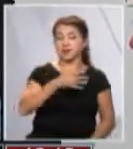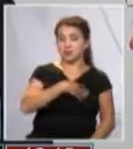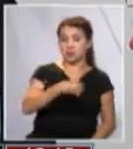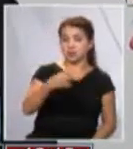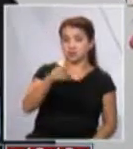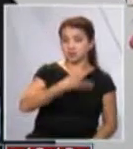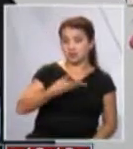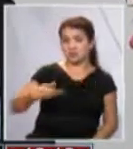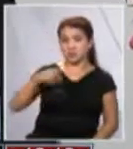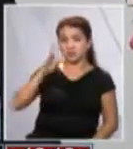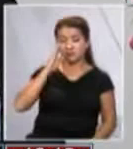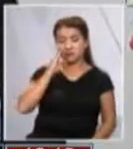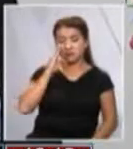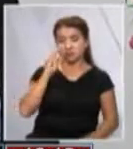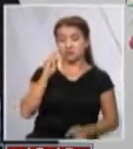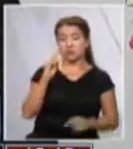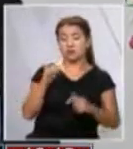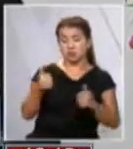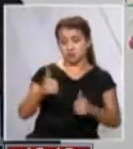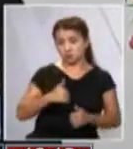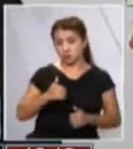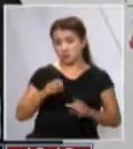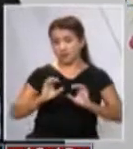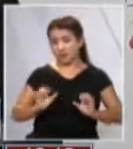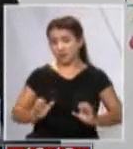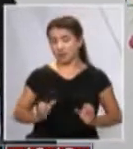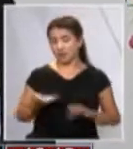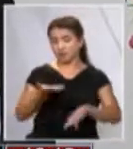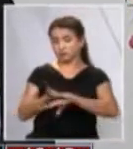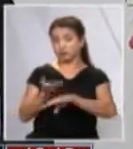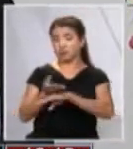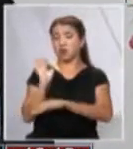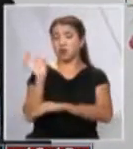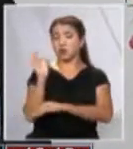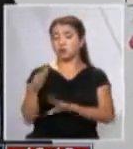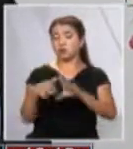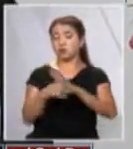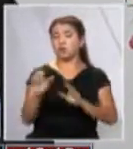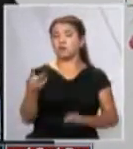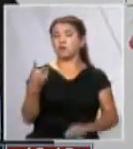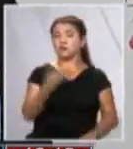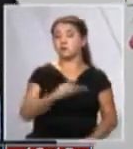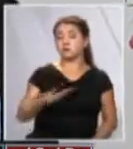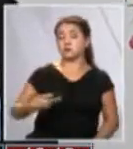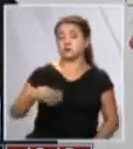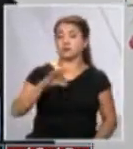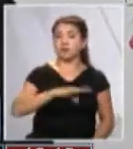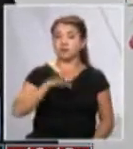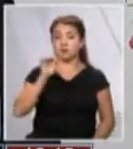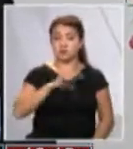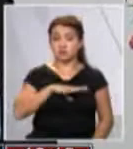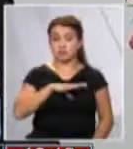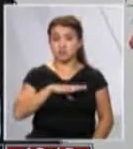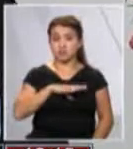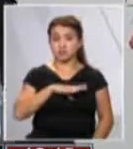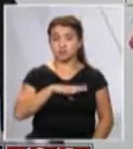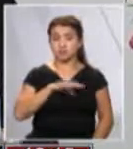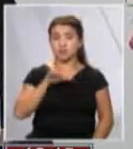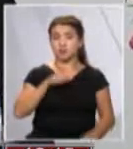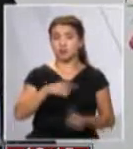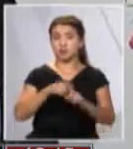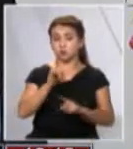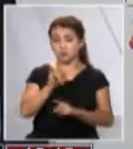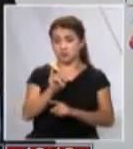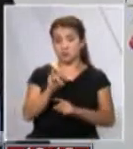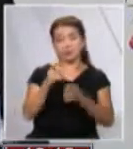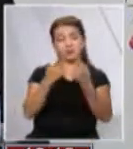estuvo apegado a la ética esta solicitud del crédito, esta reunión que se tuvo con el vicepresidente del Banco de Chile, Andrónico Luxi, que son